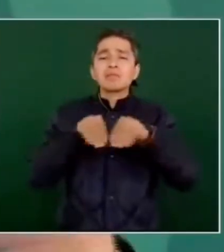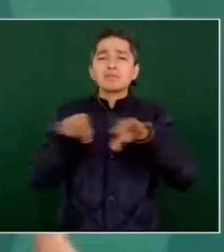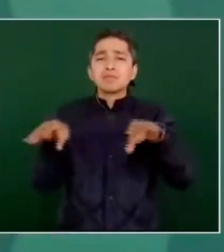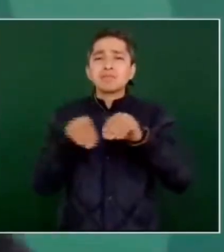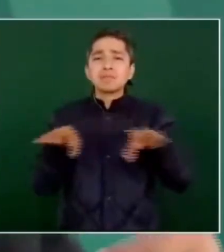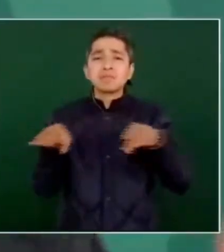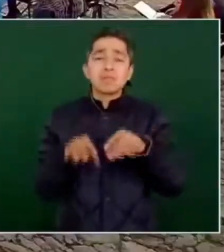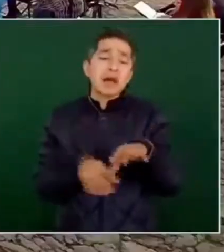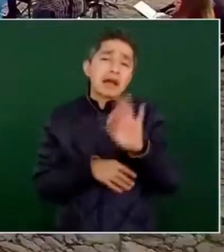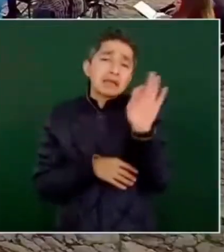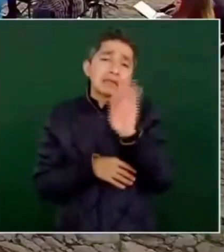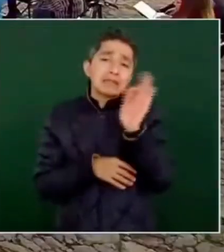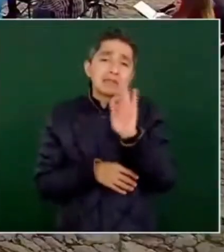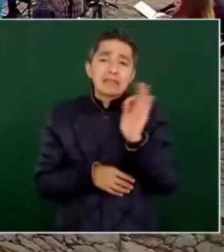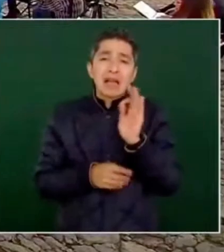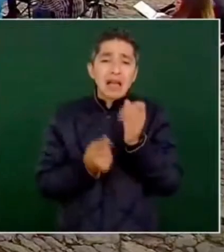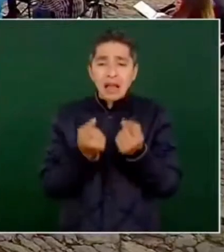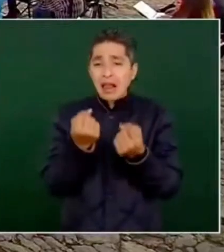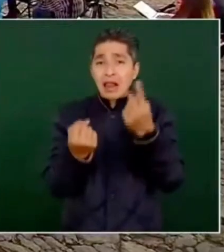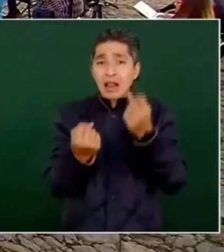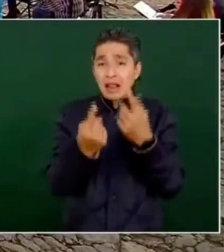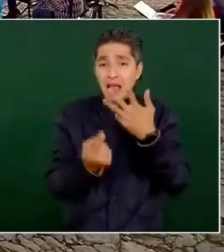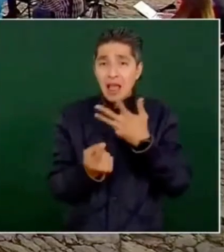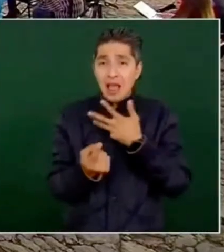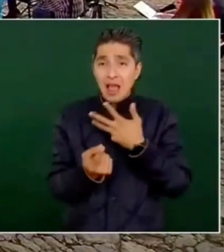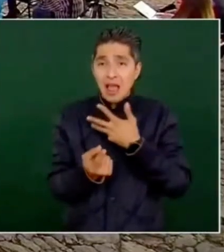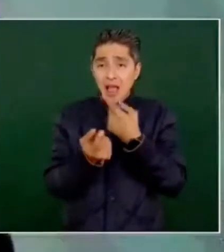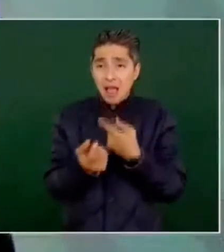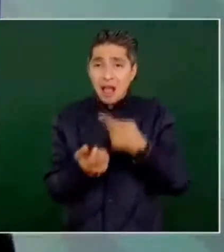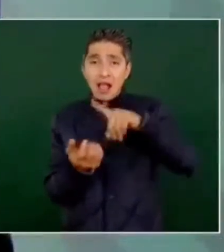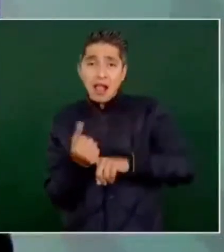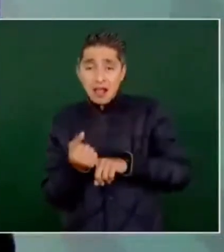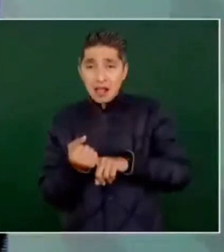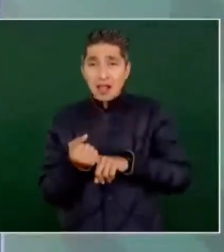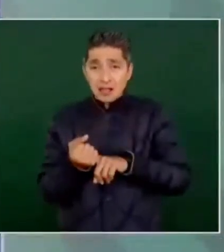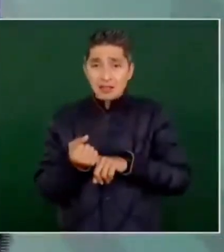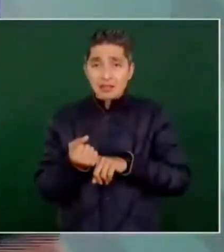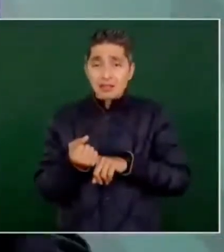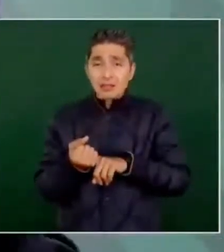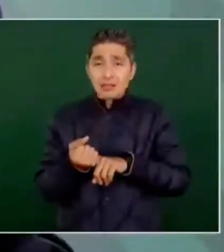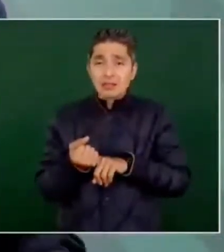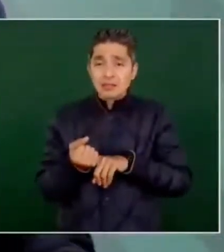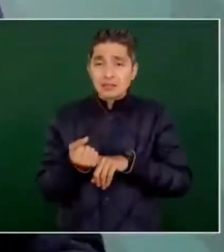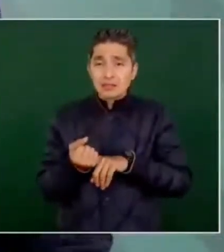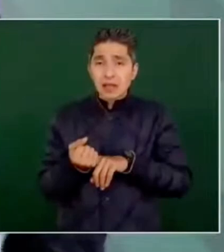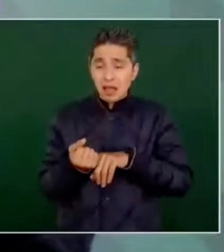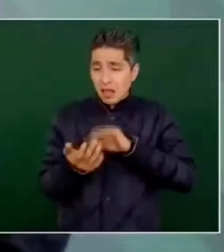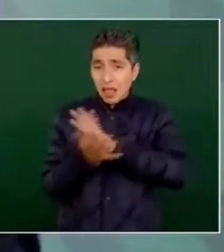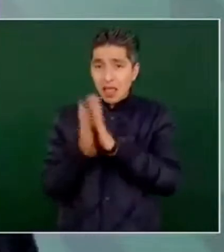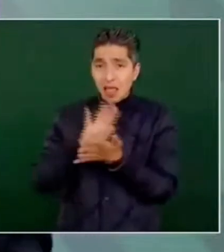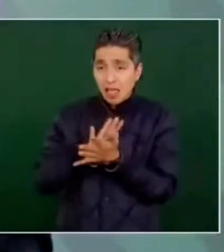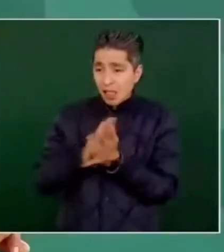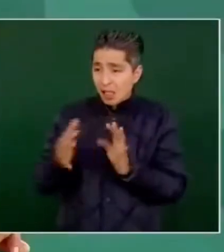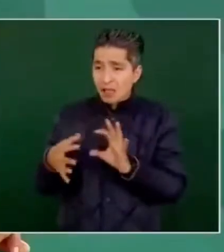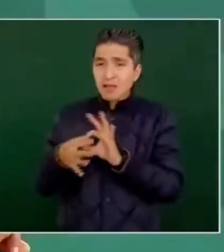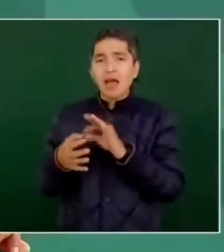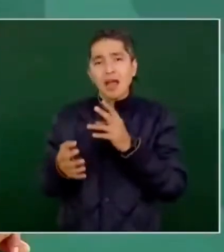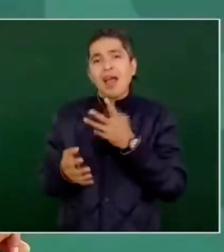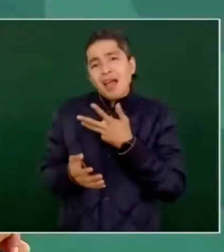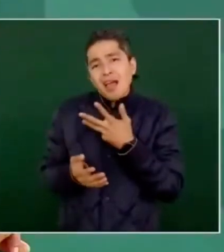Si alguien está involucrado, pues van a aparecer pruebas